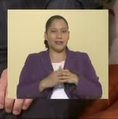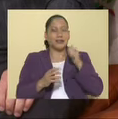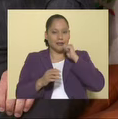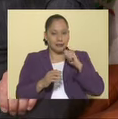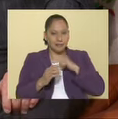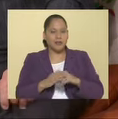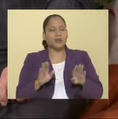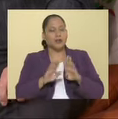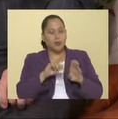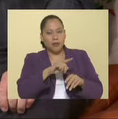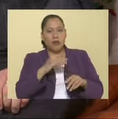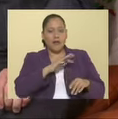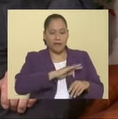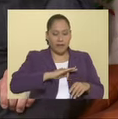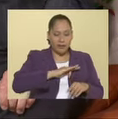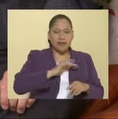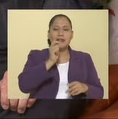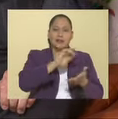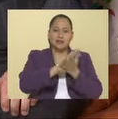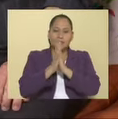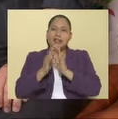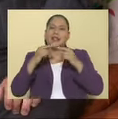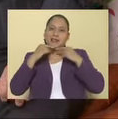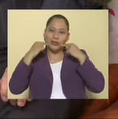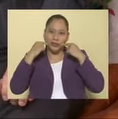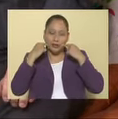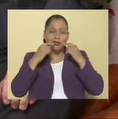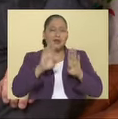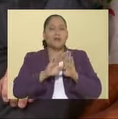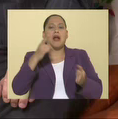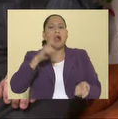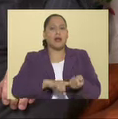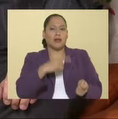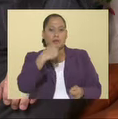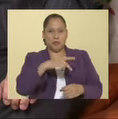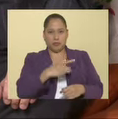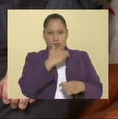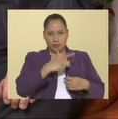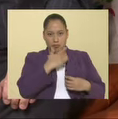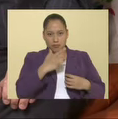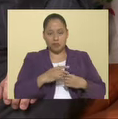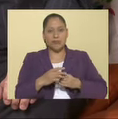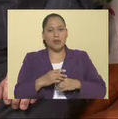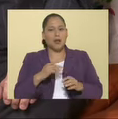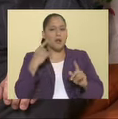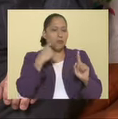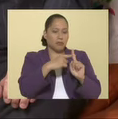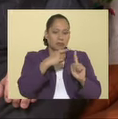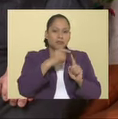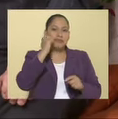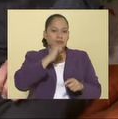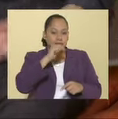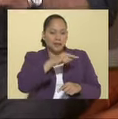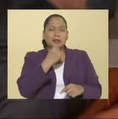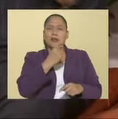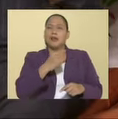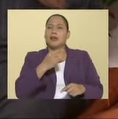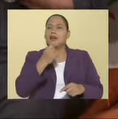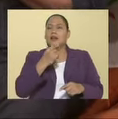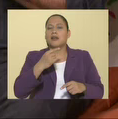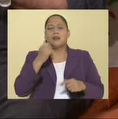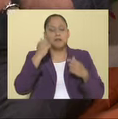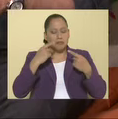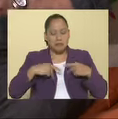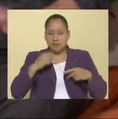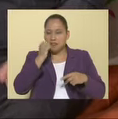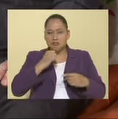como sonrisa y vivir. ¿A qué lo defines? Como un estado emocional óptimo, donde el individuo está